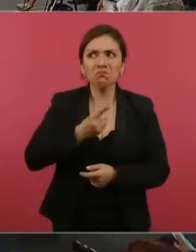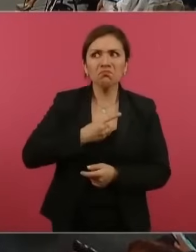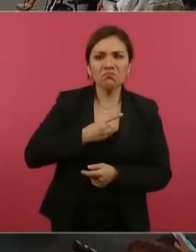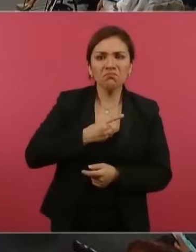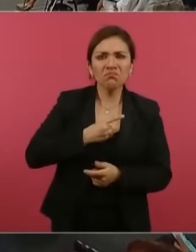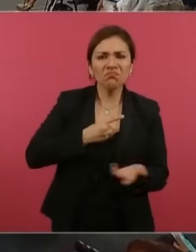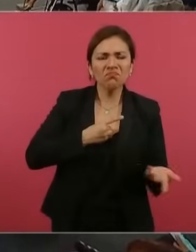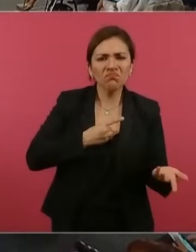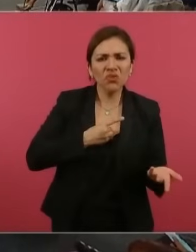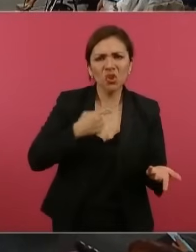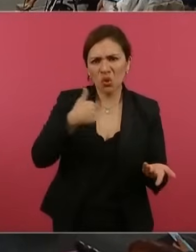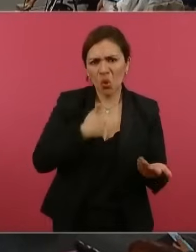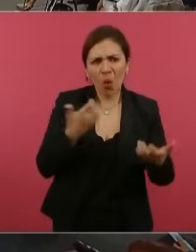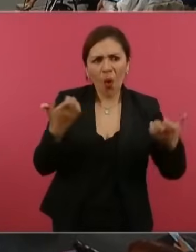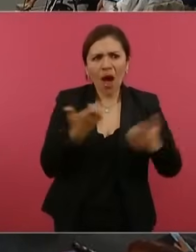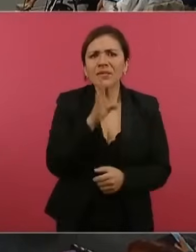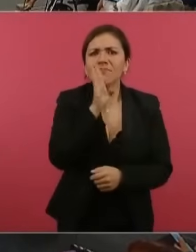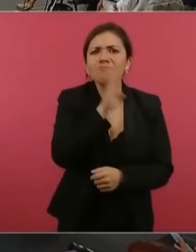¿cuál fue la falta?